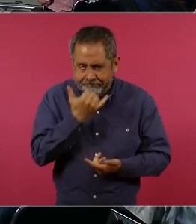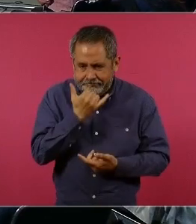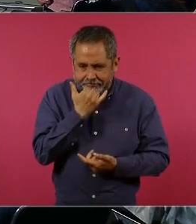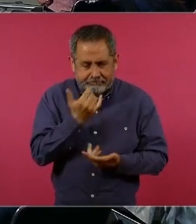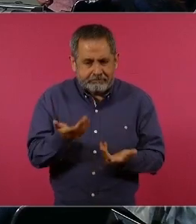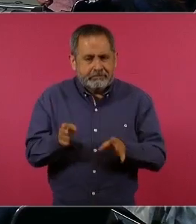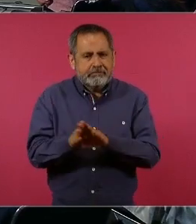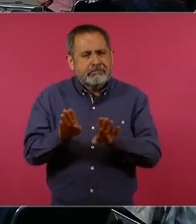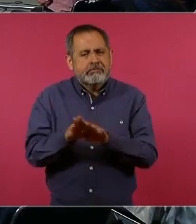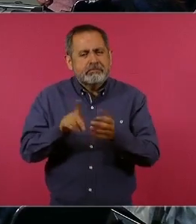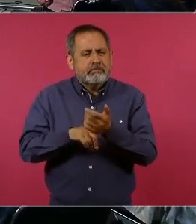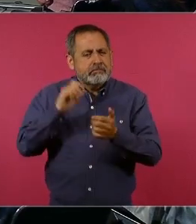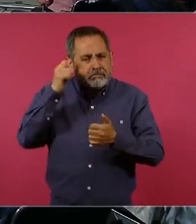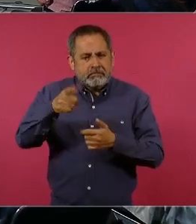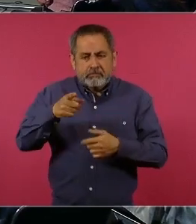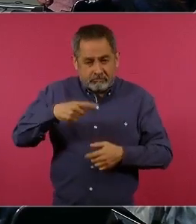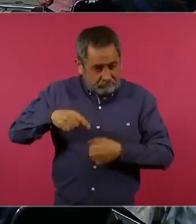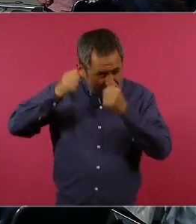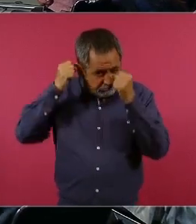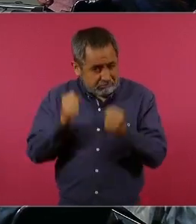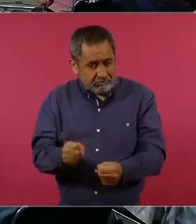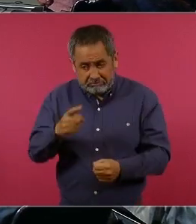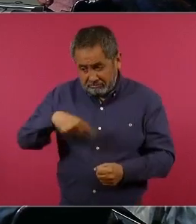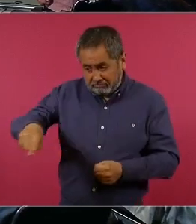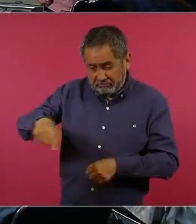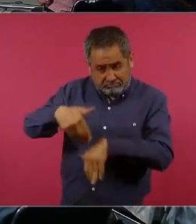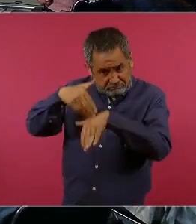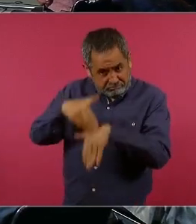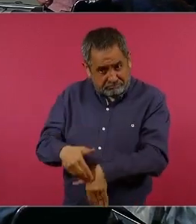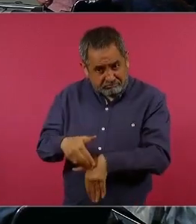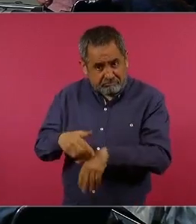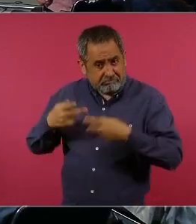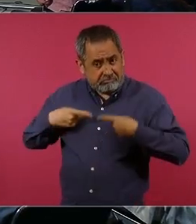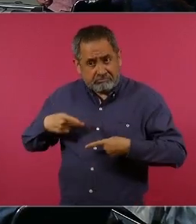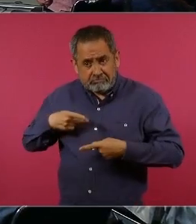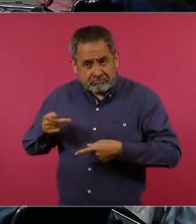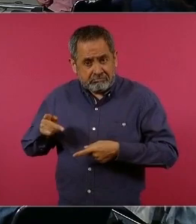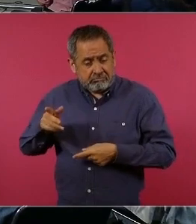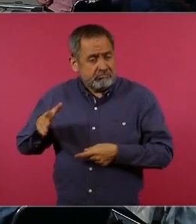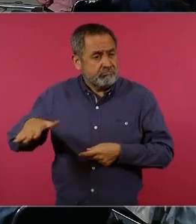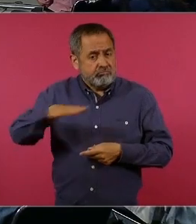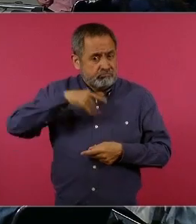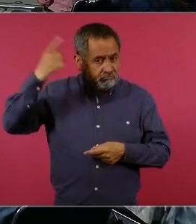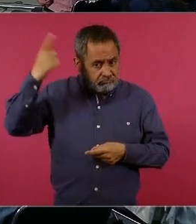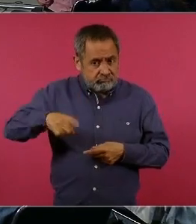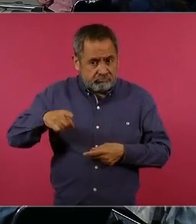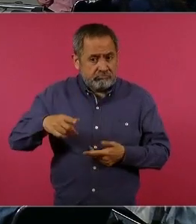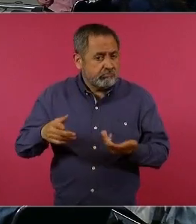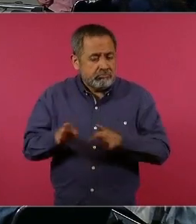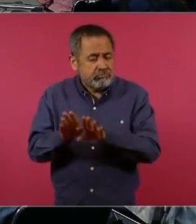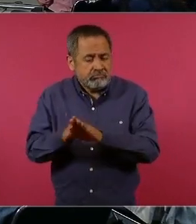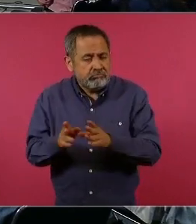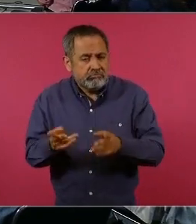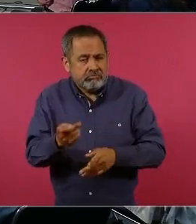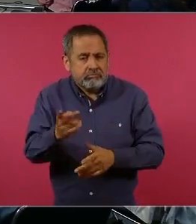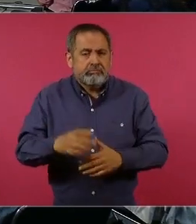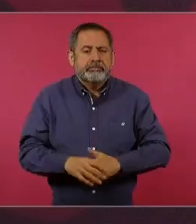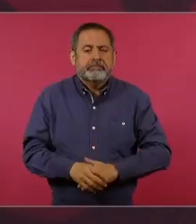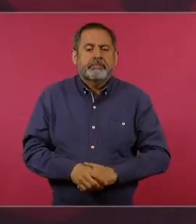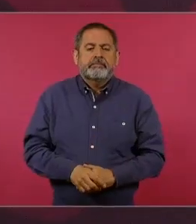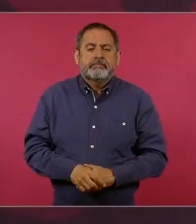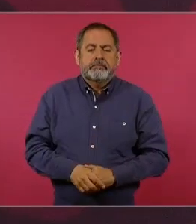dos casos y qué garantías quedan de que el pueblo pueda seguir ejerciendo su soberanía mediante el voto popular?